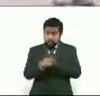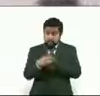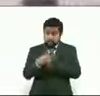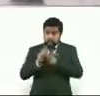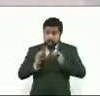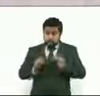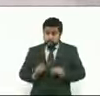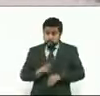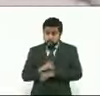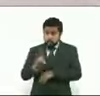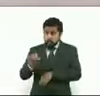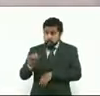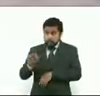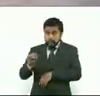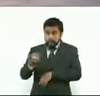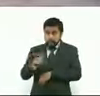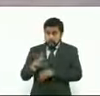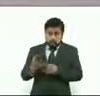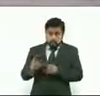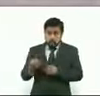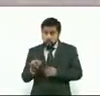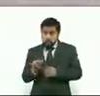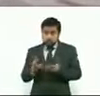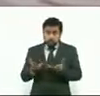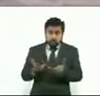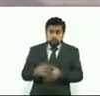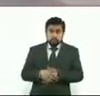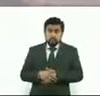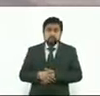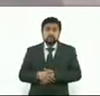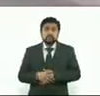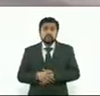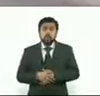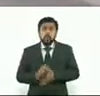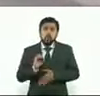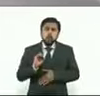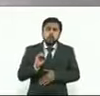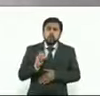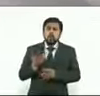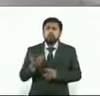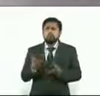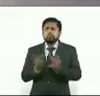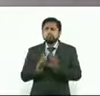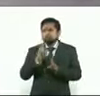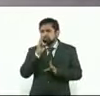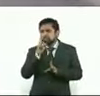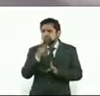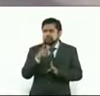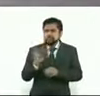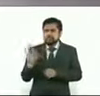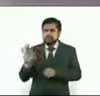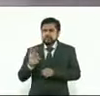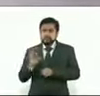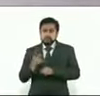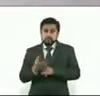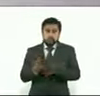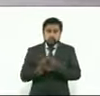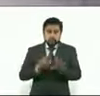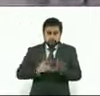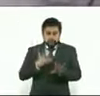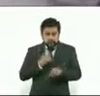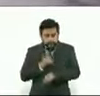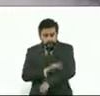extra que tuvo que hacer Darío para volver a emparejarse con Eloy, o A lo mejor, pues es una motivación también,